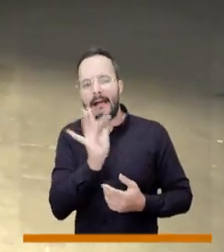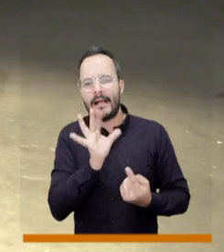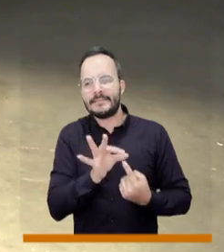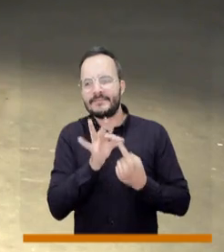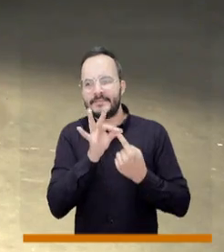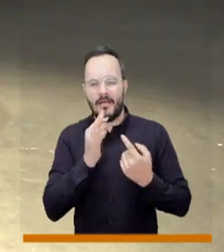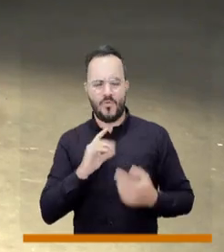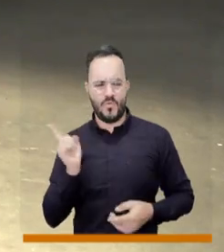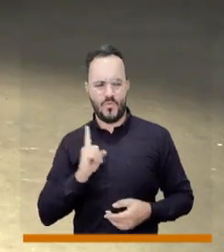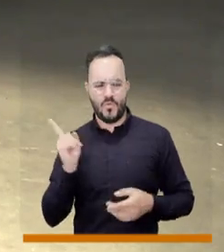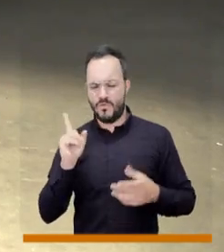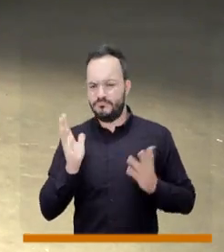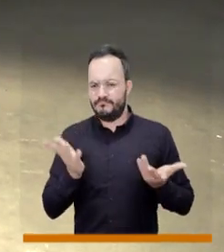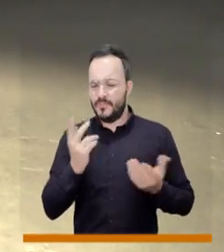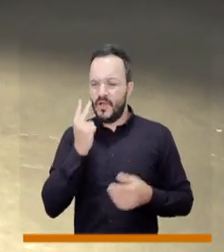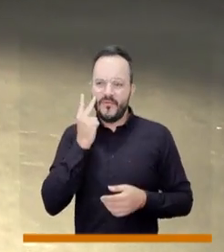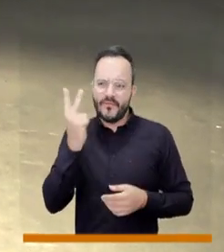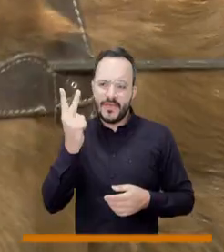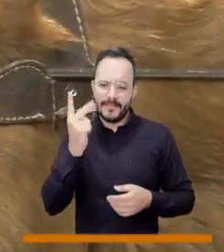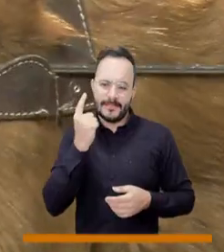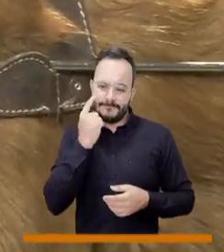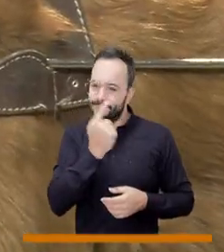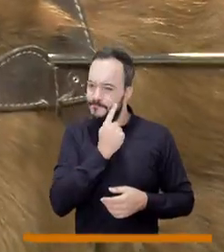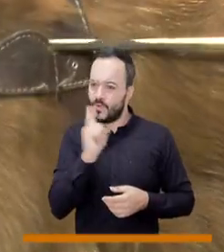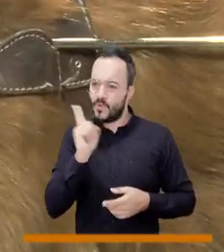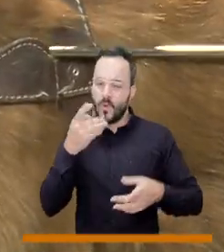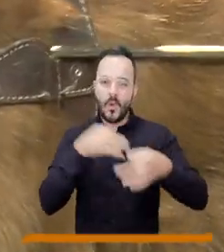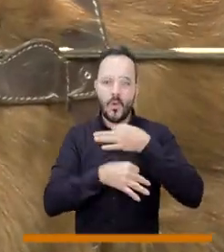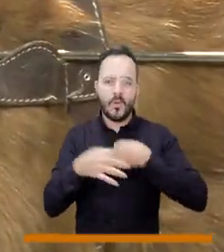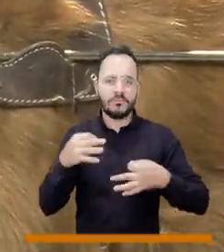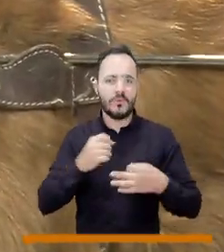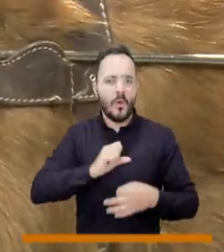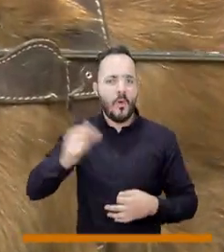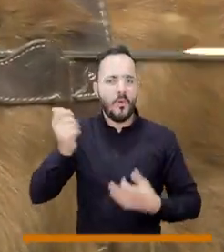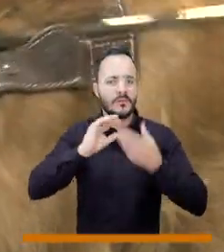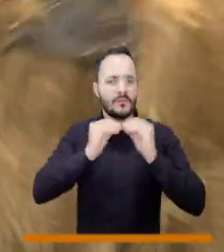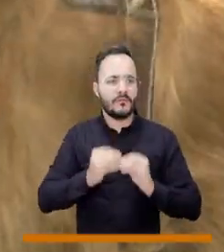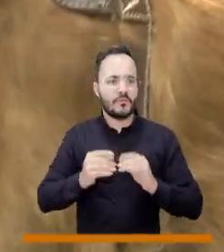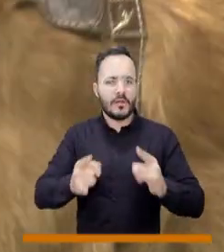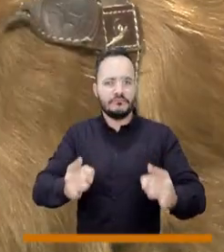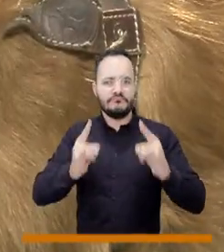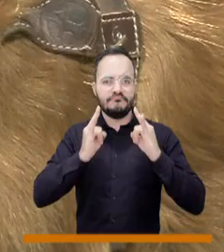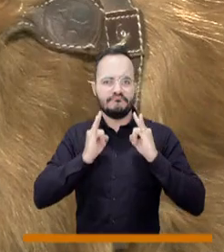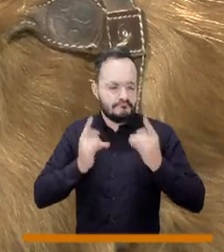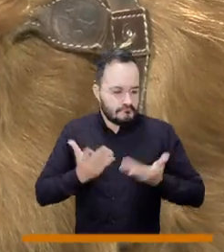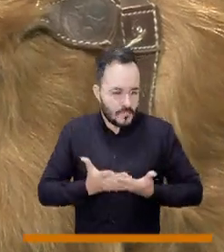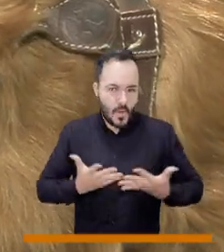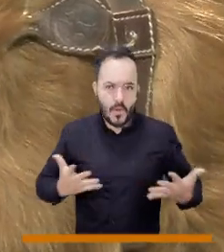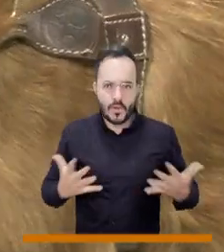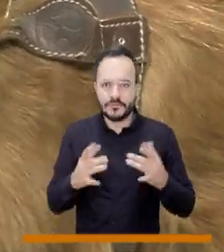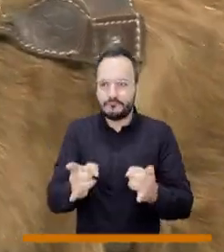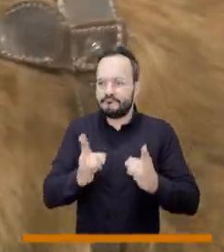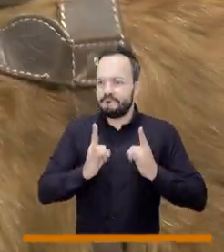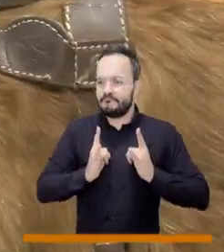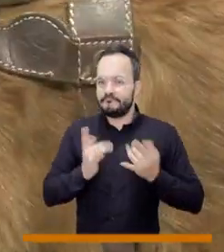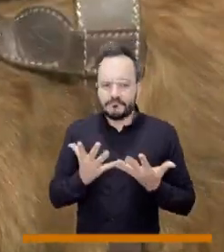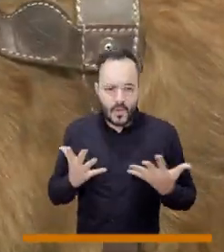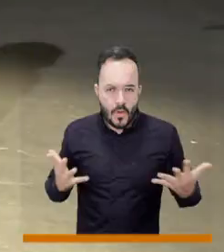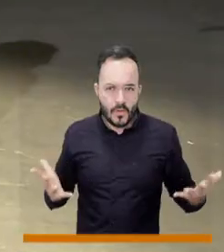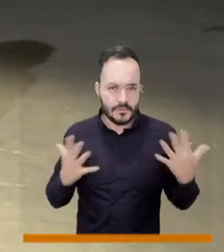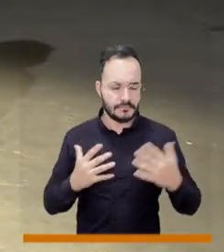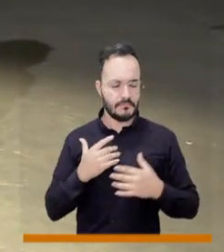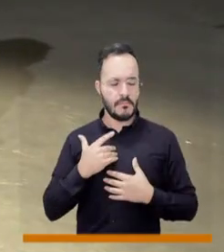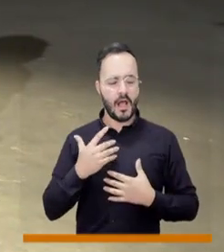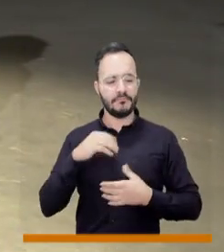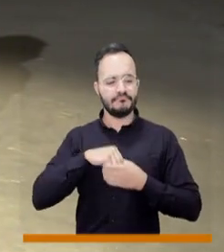personas especiales sino que simplemente son personas que no ven con los ojos pero que tienen otras formas o han desarrollado sus